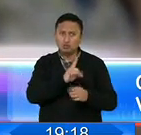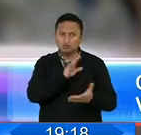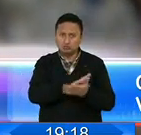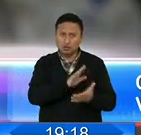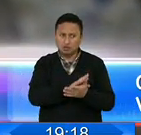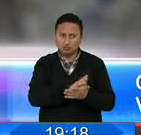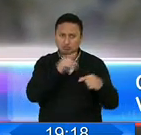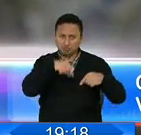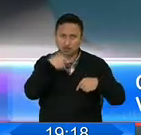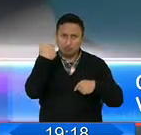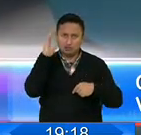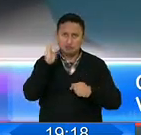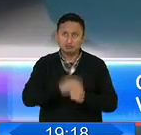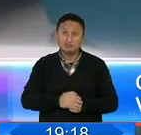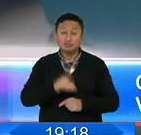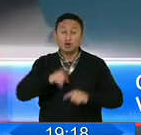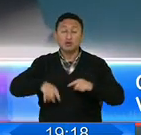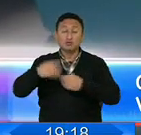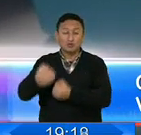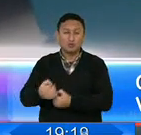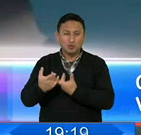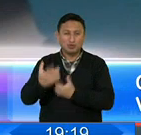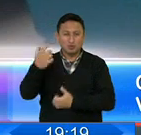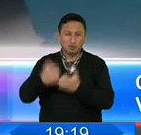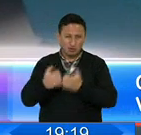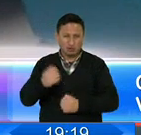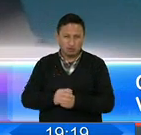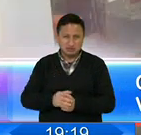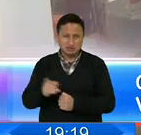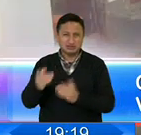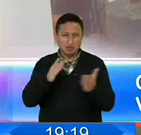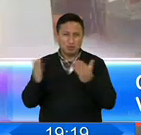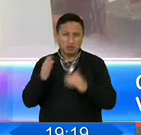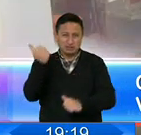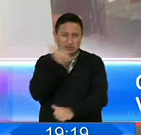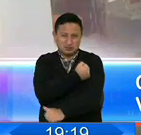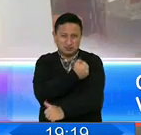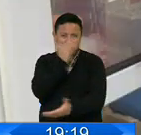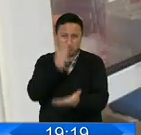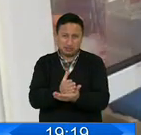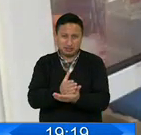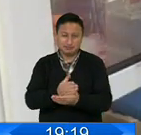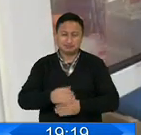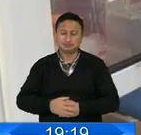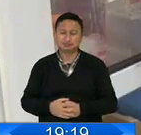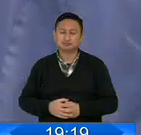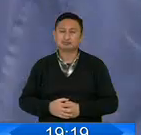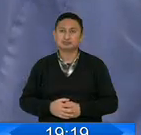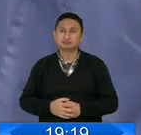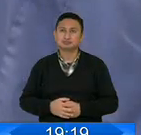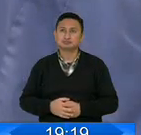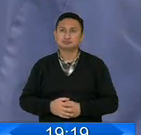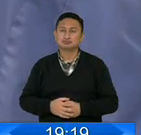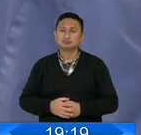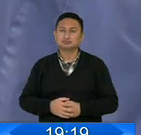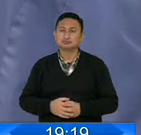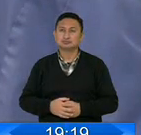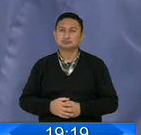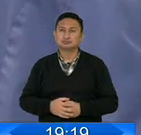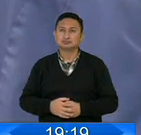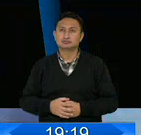casos raros de coágulos que llegaron a detener temporalmente su administración. Informó Ismenia